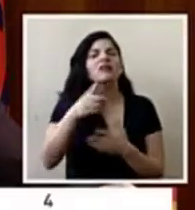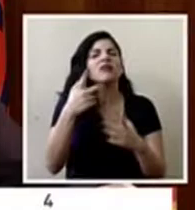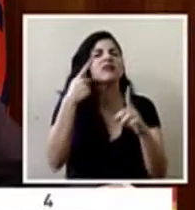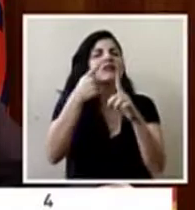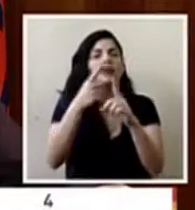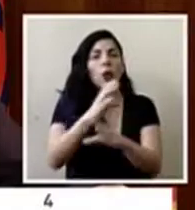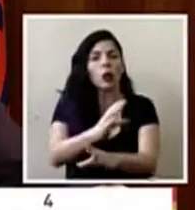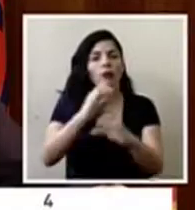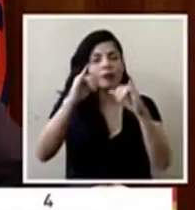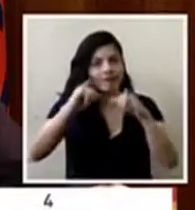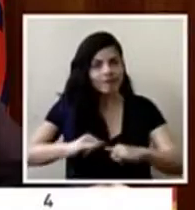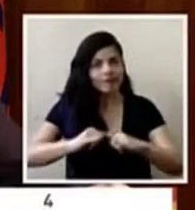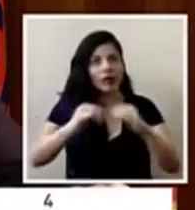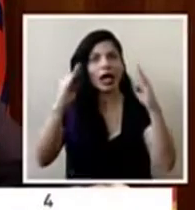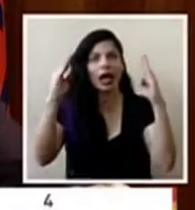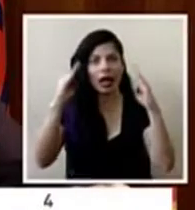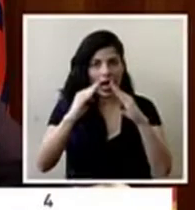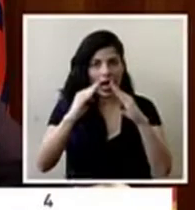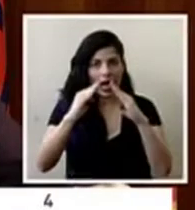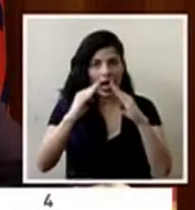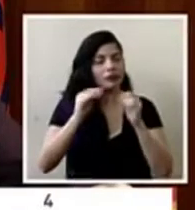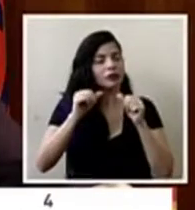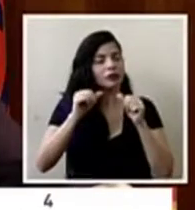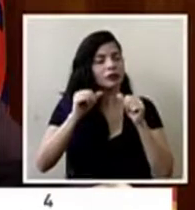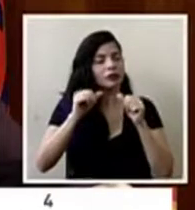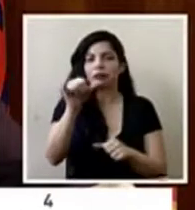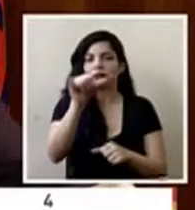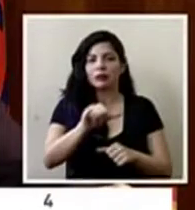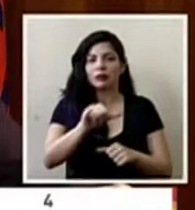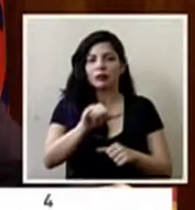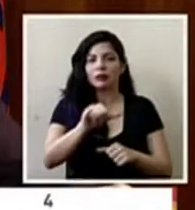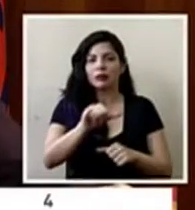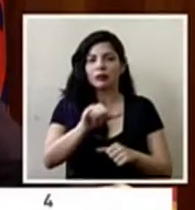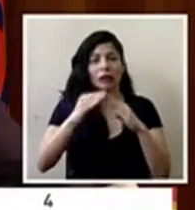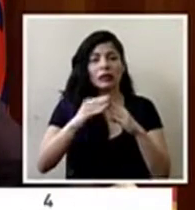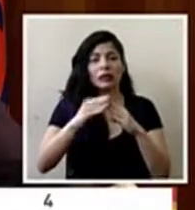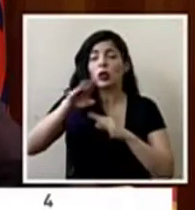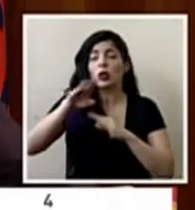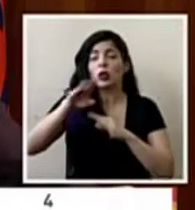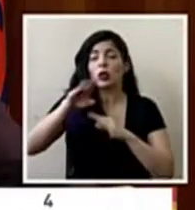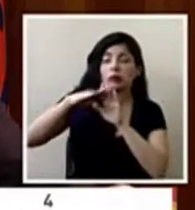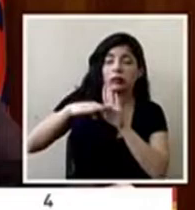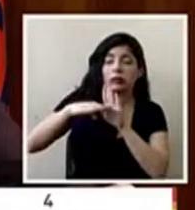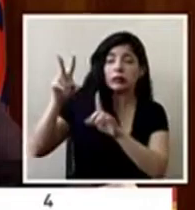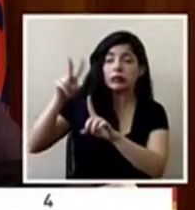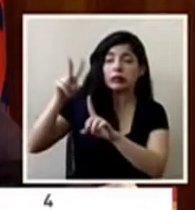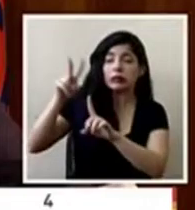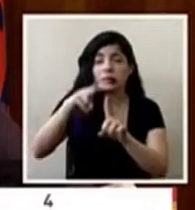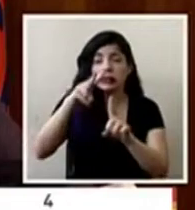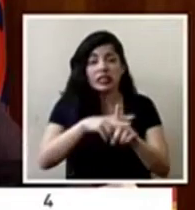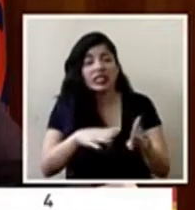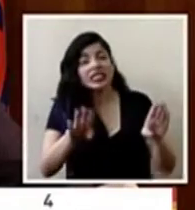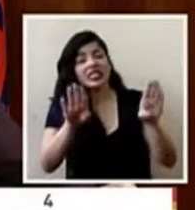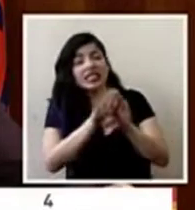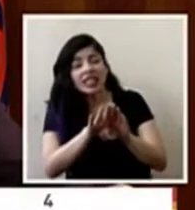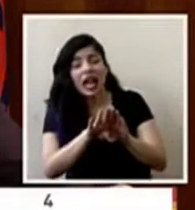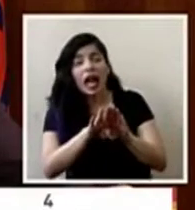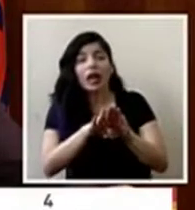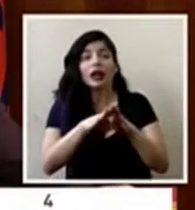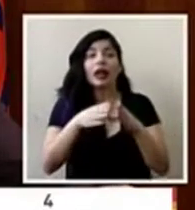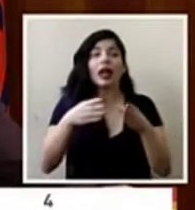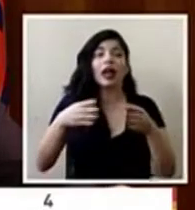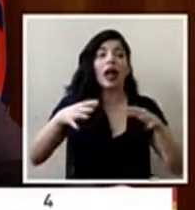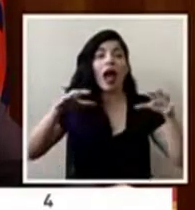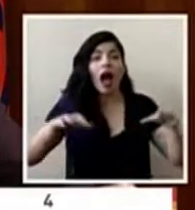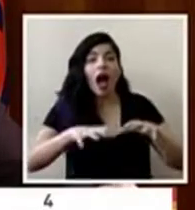en casa. Sigue siendo quedarse en casa. ¿Para qué son todas las medidas que estamos tomando del cierre ampliado de